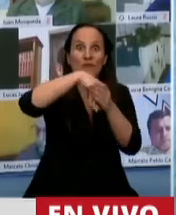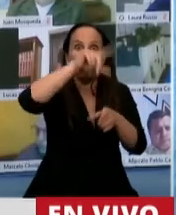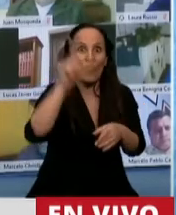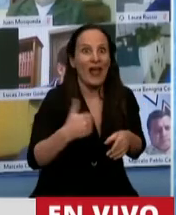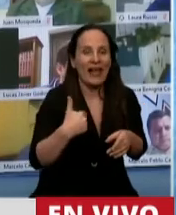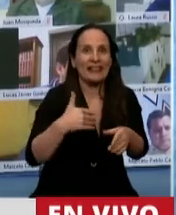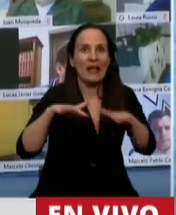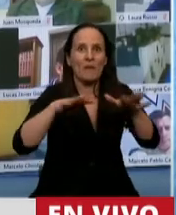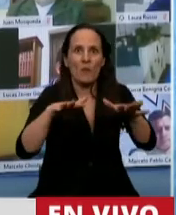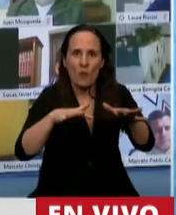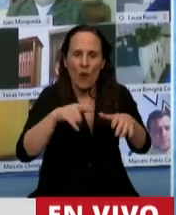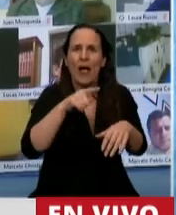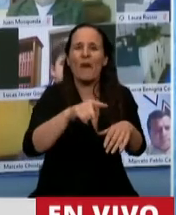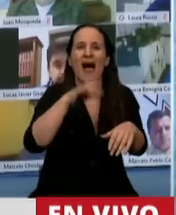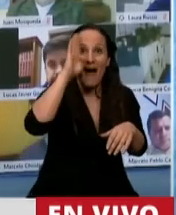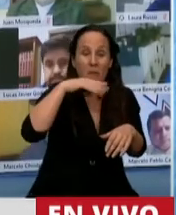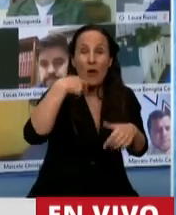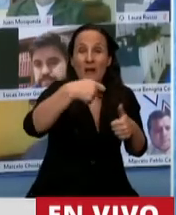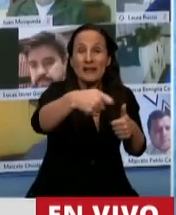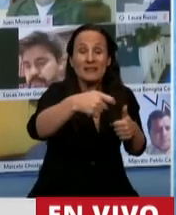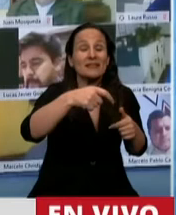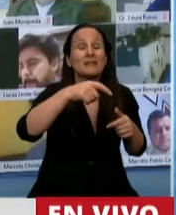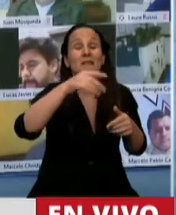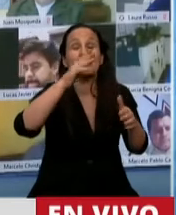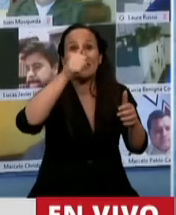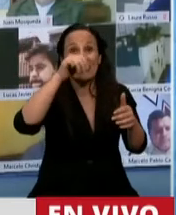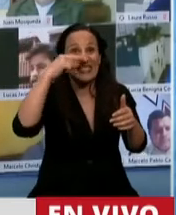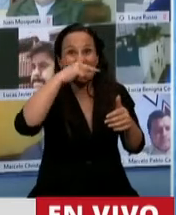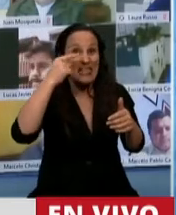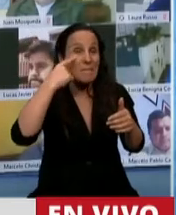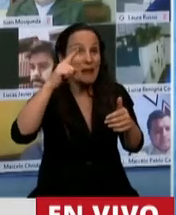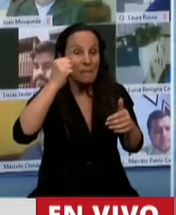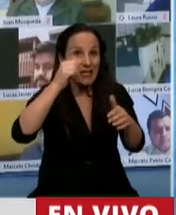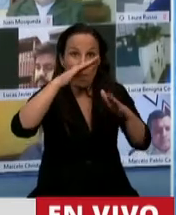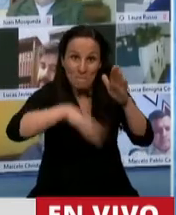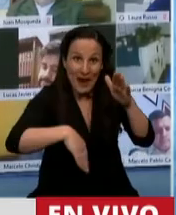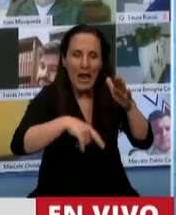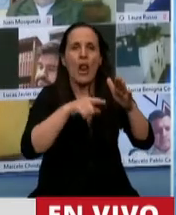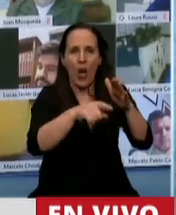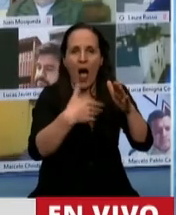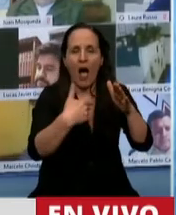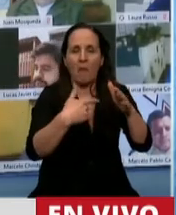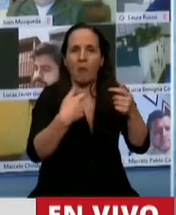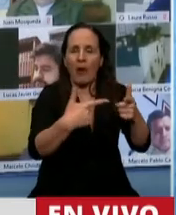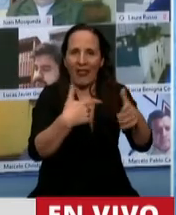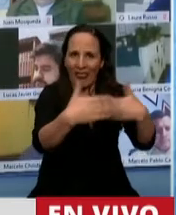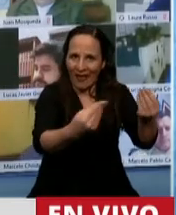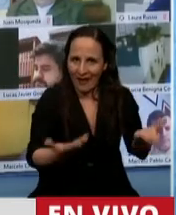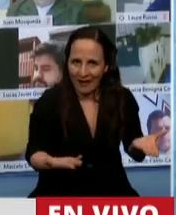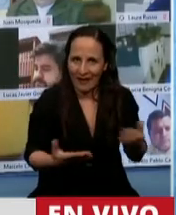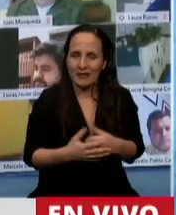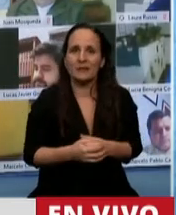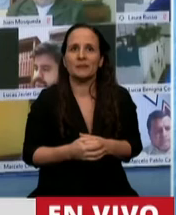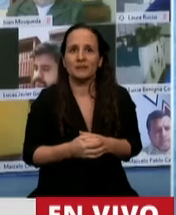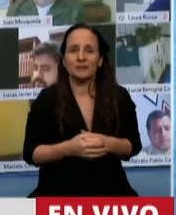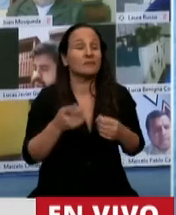para las familias de ingresos mensuales menores a los 67.000 pesos. Y volvemos hoy con esto de